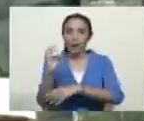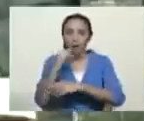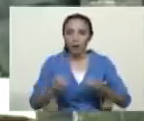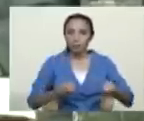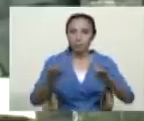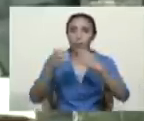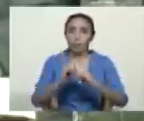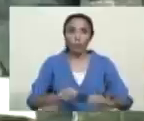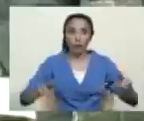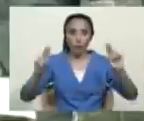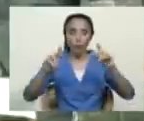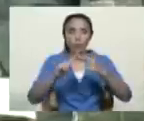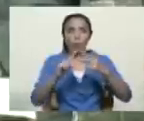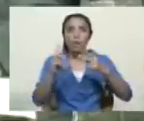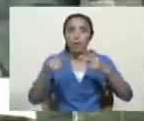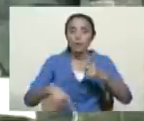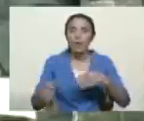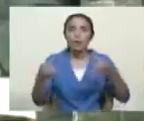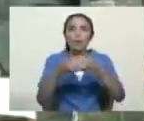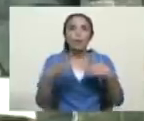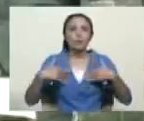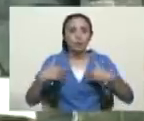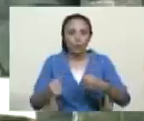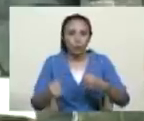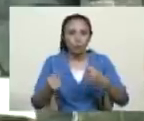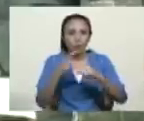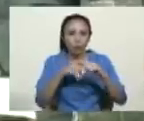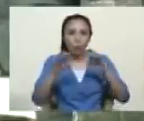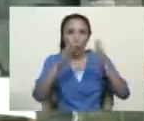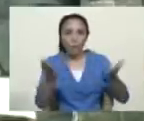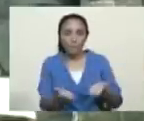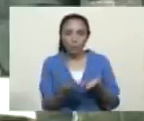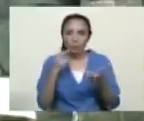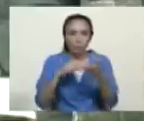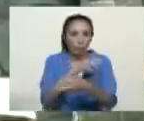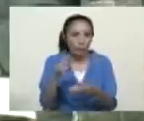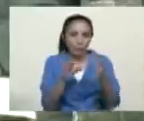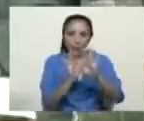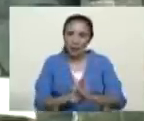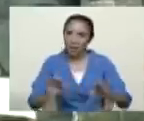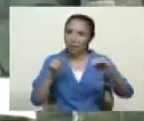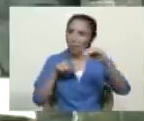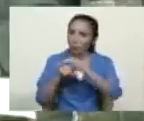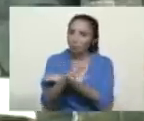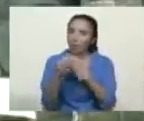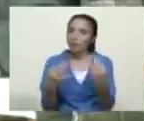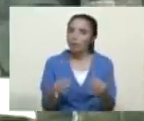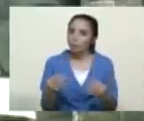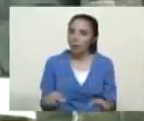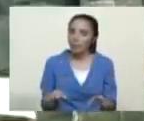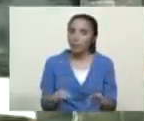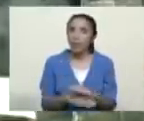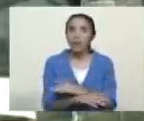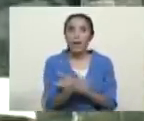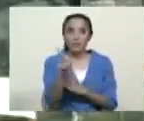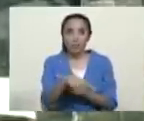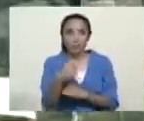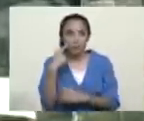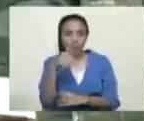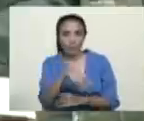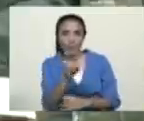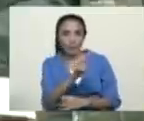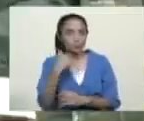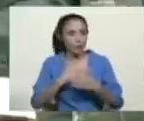Mundial de la Salud, y no tuvimos ningún problema para hacerlo. Además, las autoridades de Venezuela